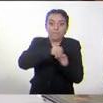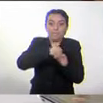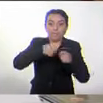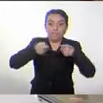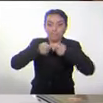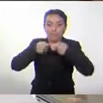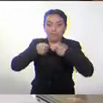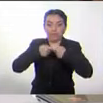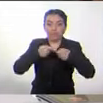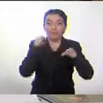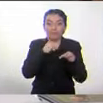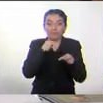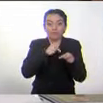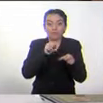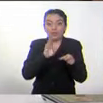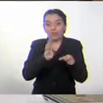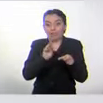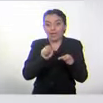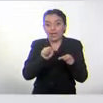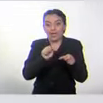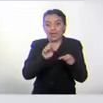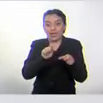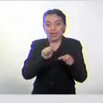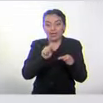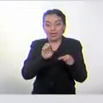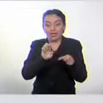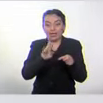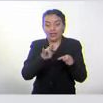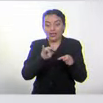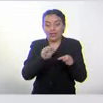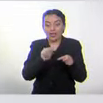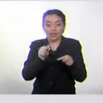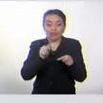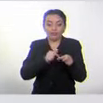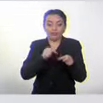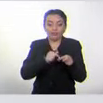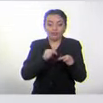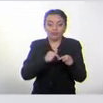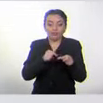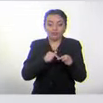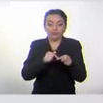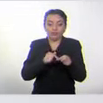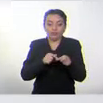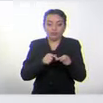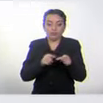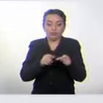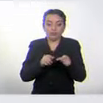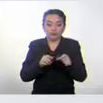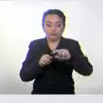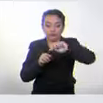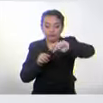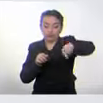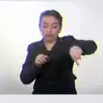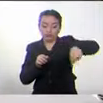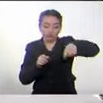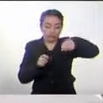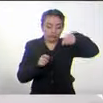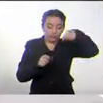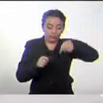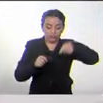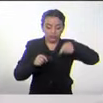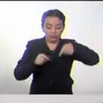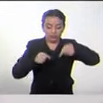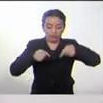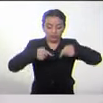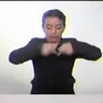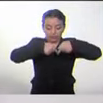9 voltios. Para que pueda funcionar, cerramos el circuito y ya tenemos nuestro